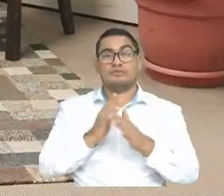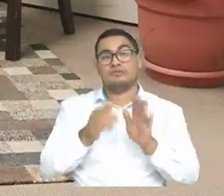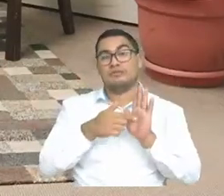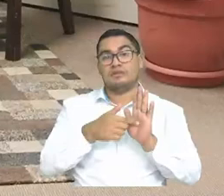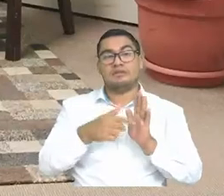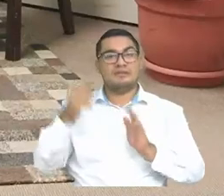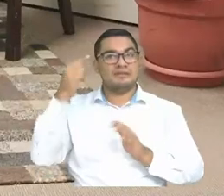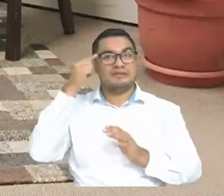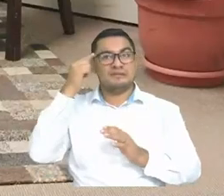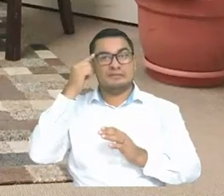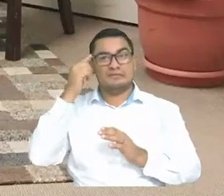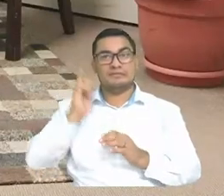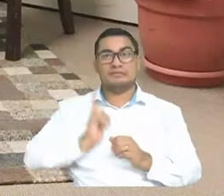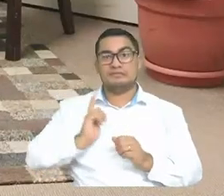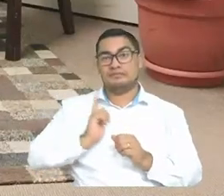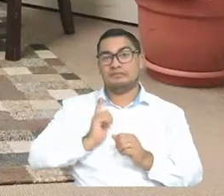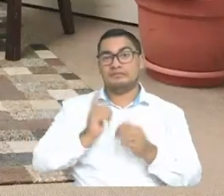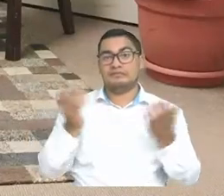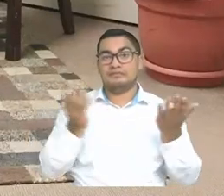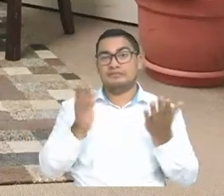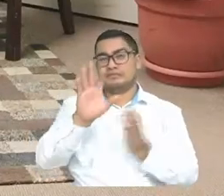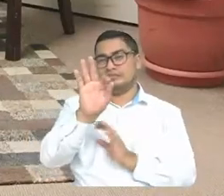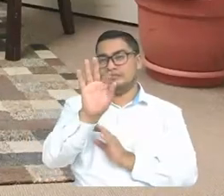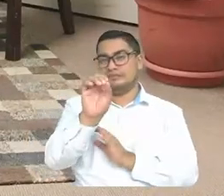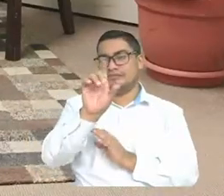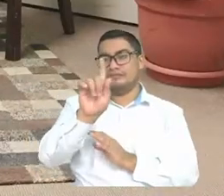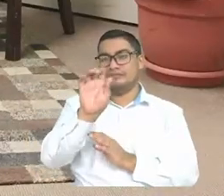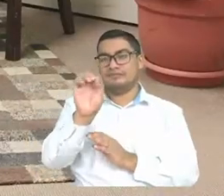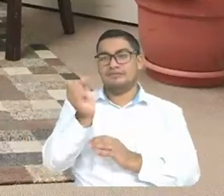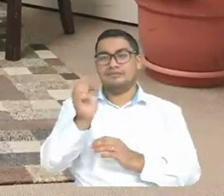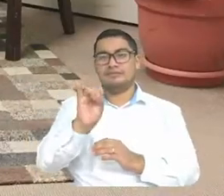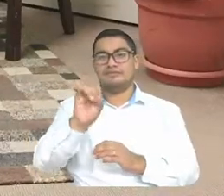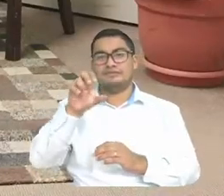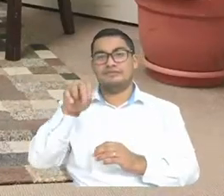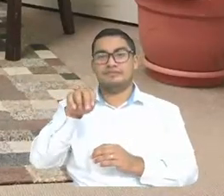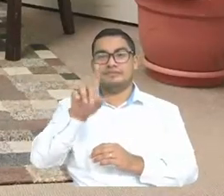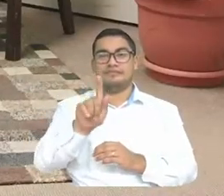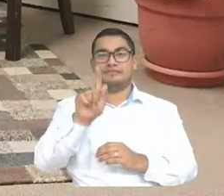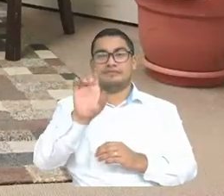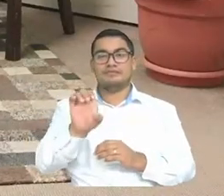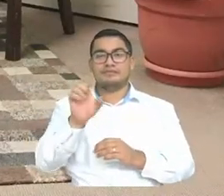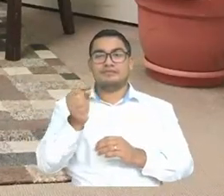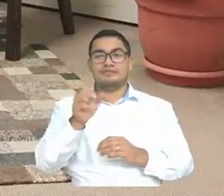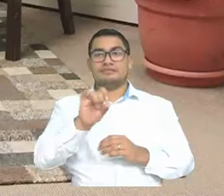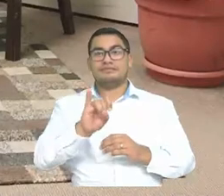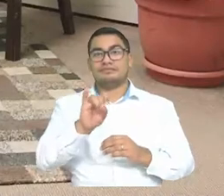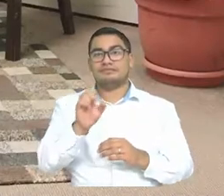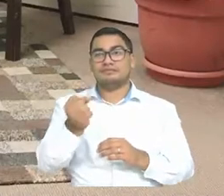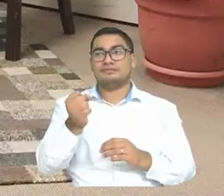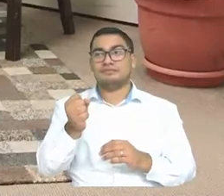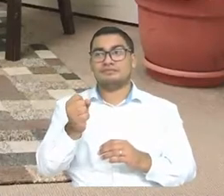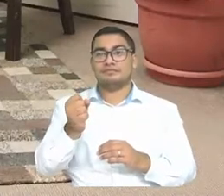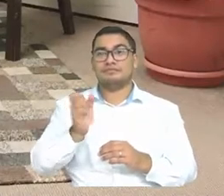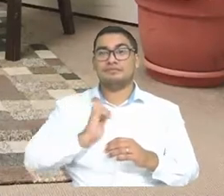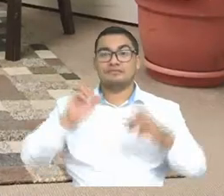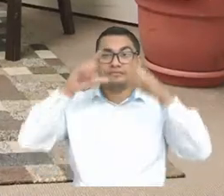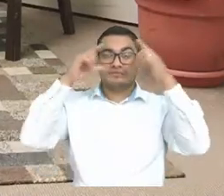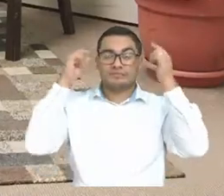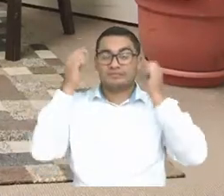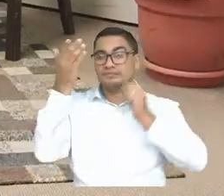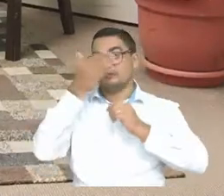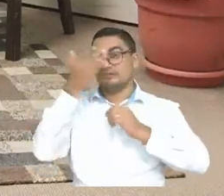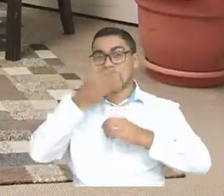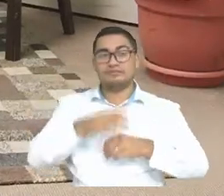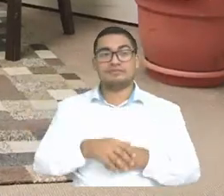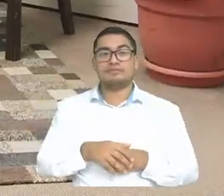hay fotosíntesis, no sé cómo le llaman ustedes, y ellos se protegen con un cosito negro, como un lazo. Lo que pasa